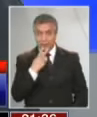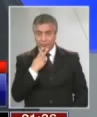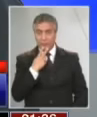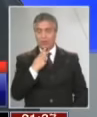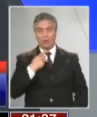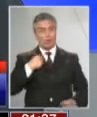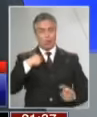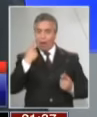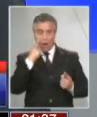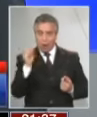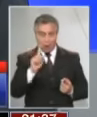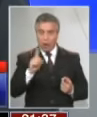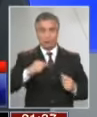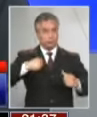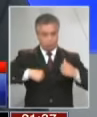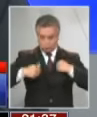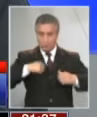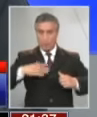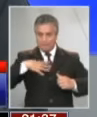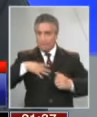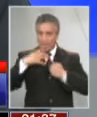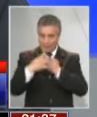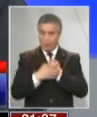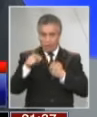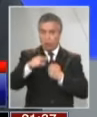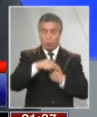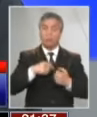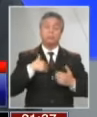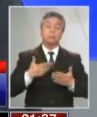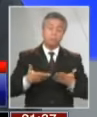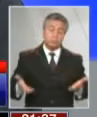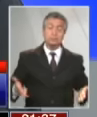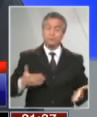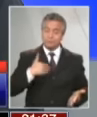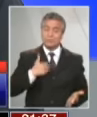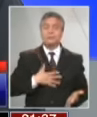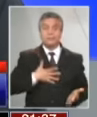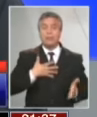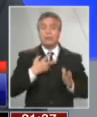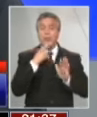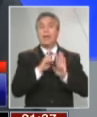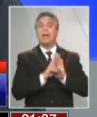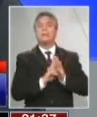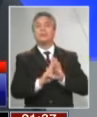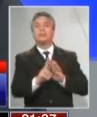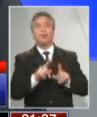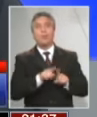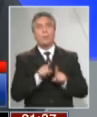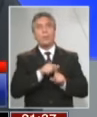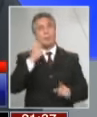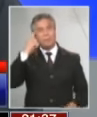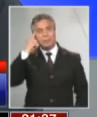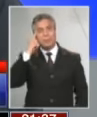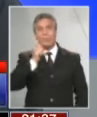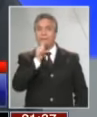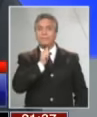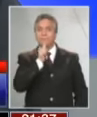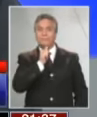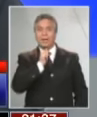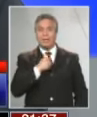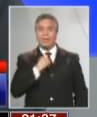los problemas que vive la gente de mi región, de mi distrito, claro, yo siento que al final la representación es una cosa muy racional, pero que pierde vivencia. Y